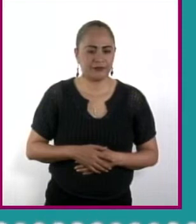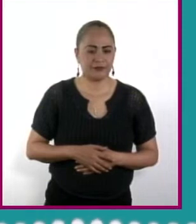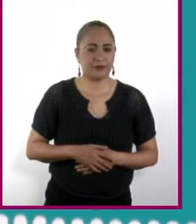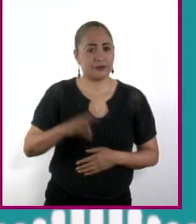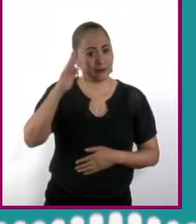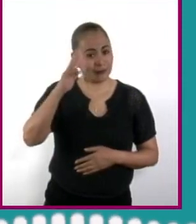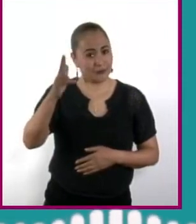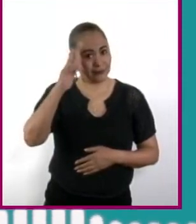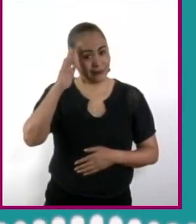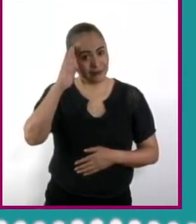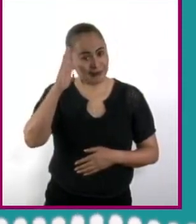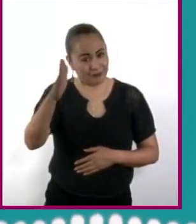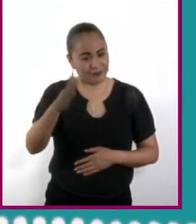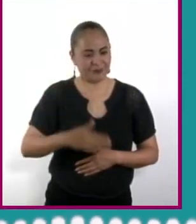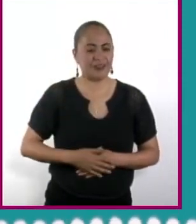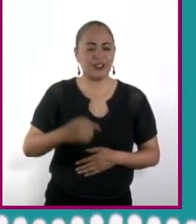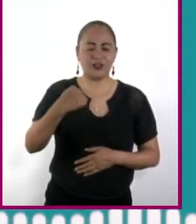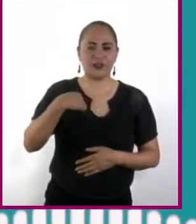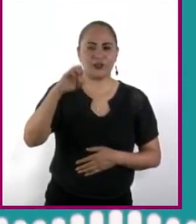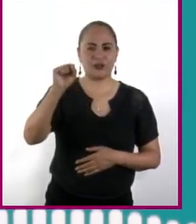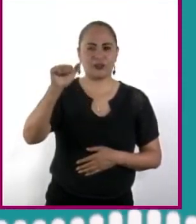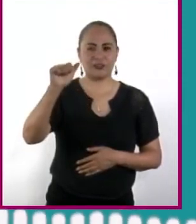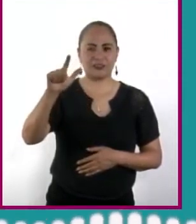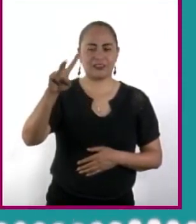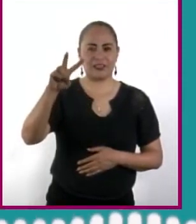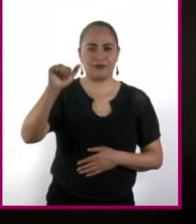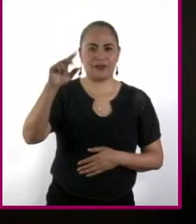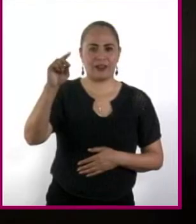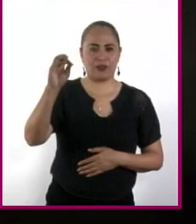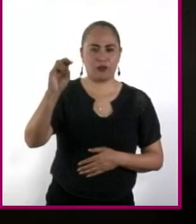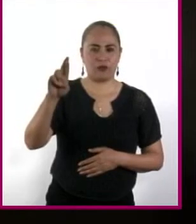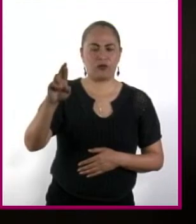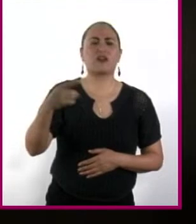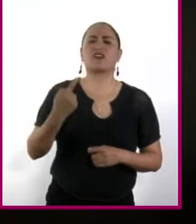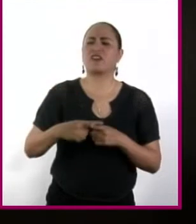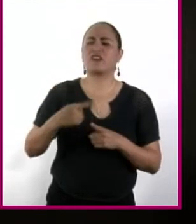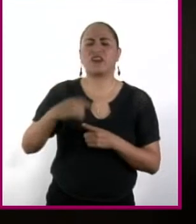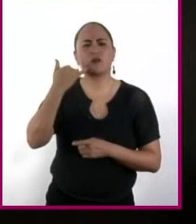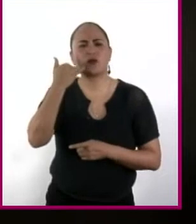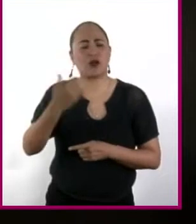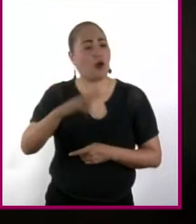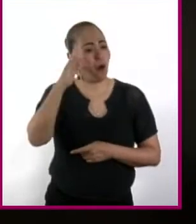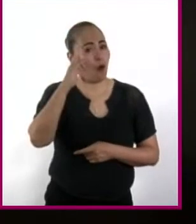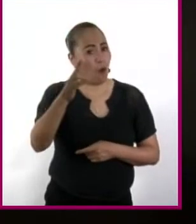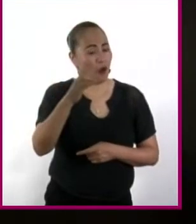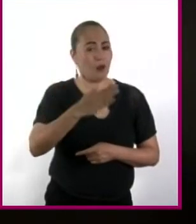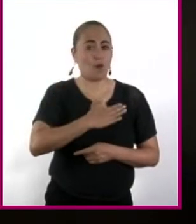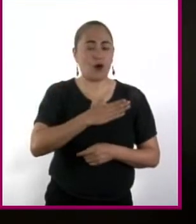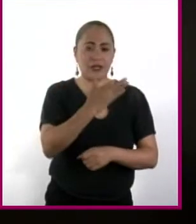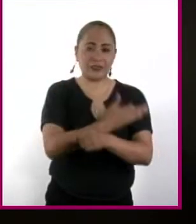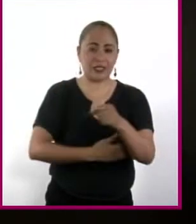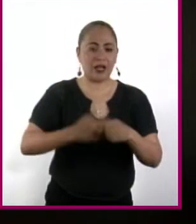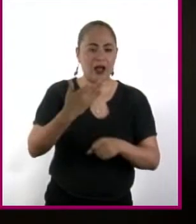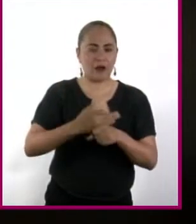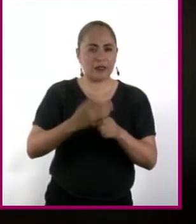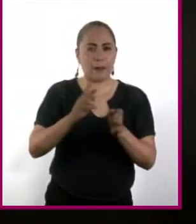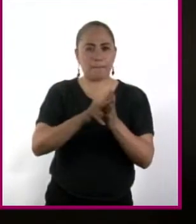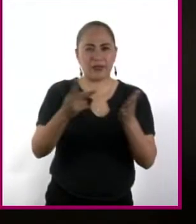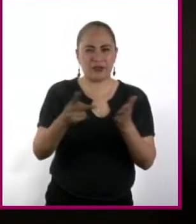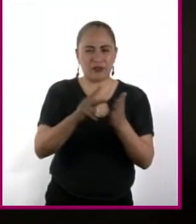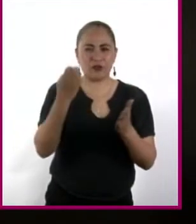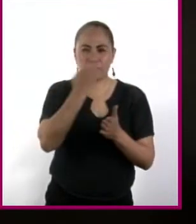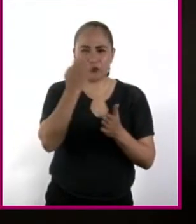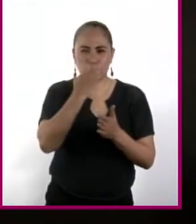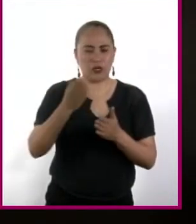Bueno, aquí don Salvador Pérez. Dígame, ¿quién habla? Muy buenas tardes, don Salvador. Le estamos llamando del periódico escolar